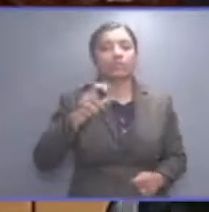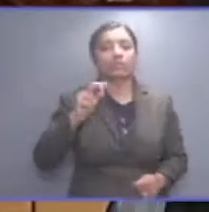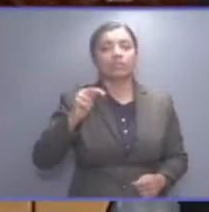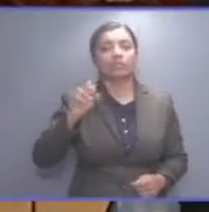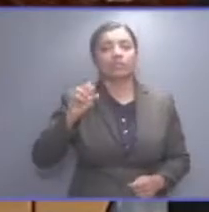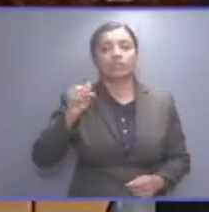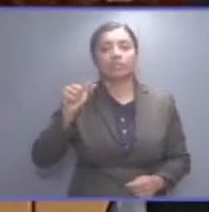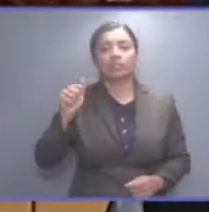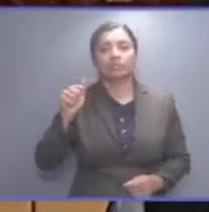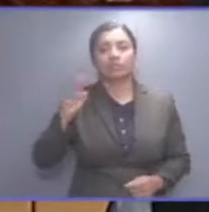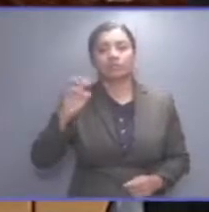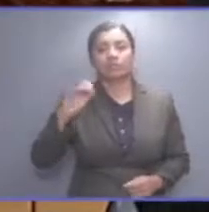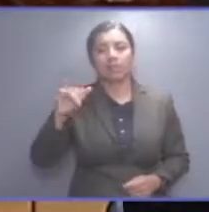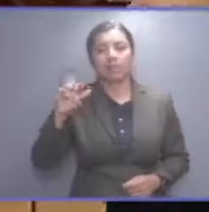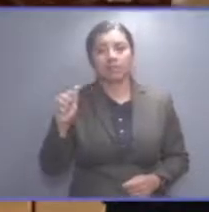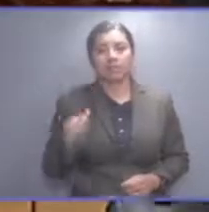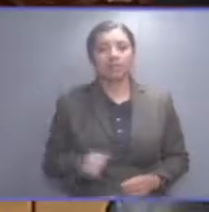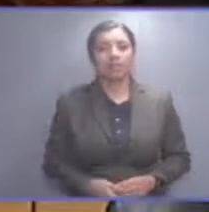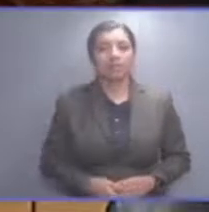Mejía.